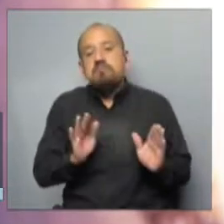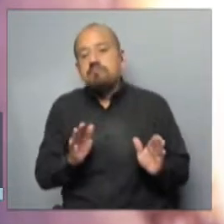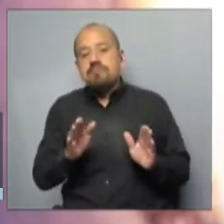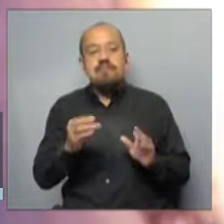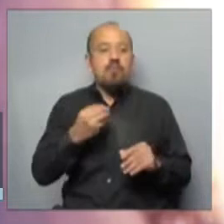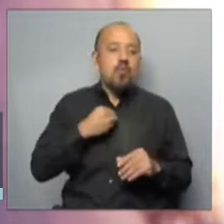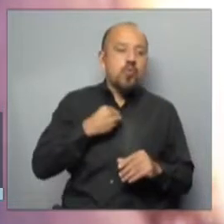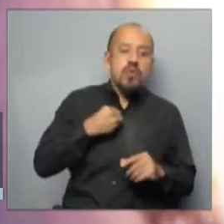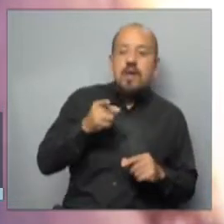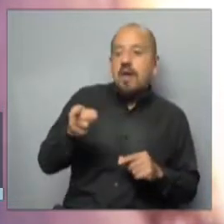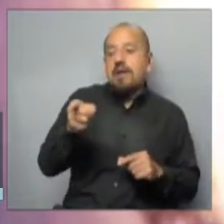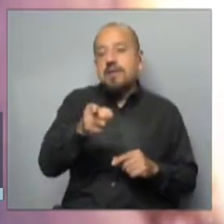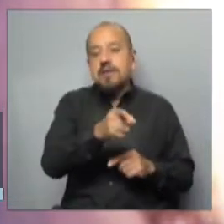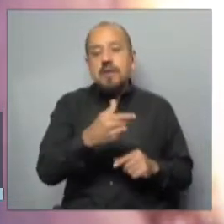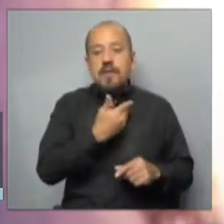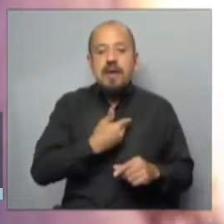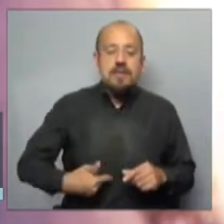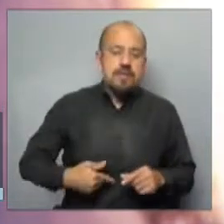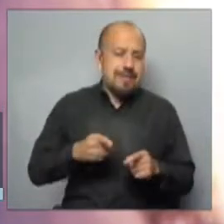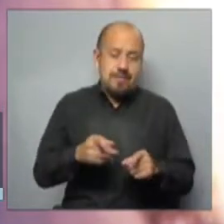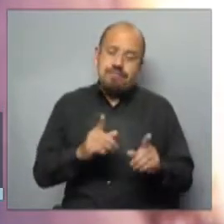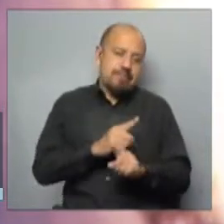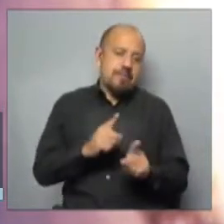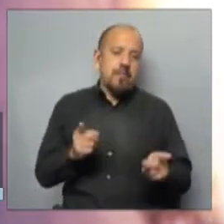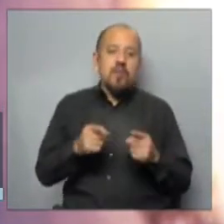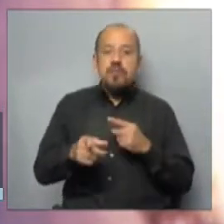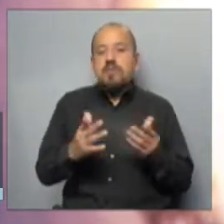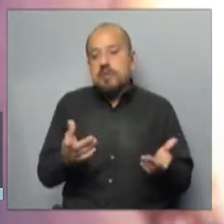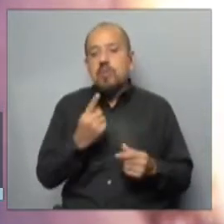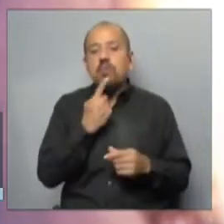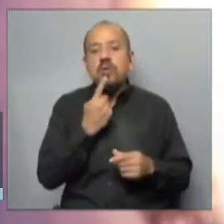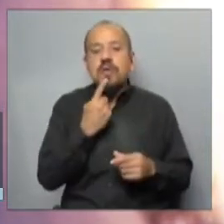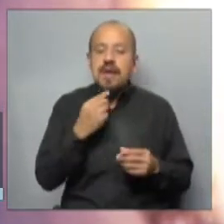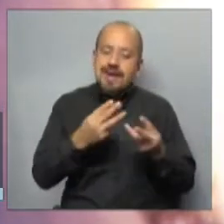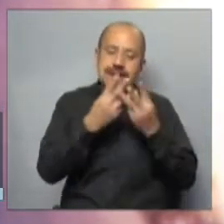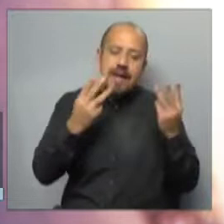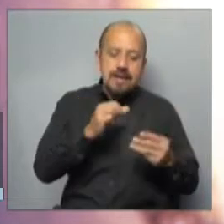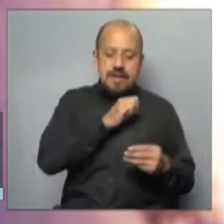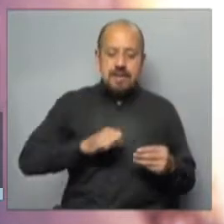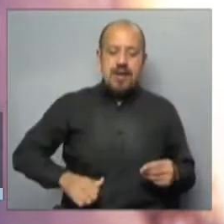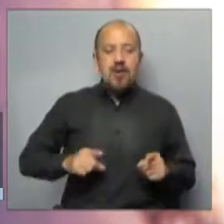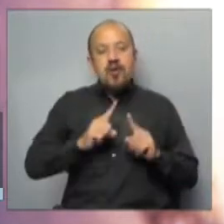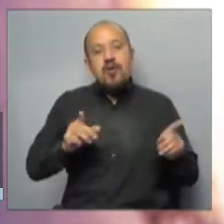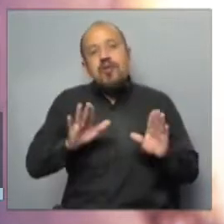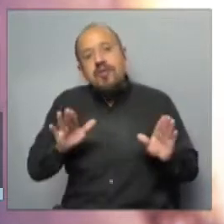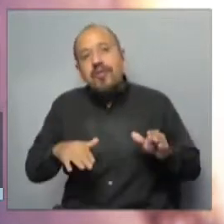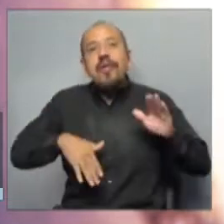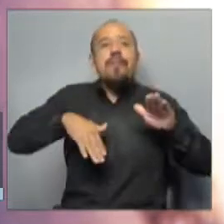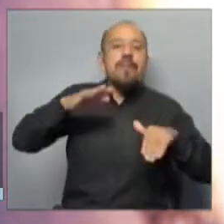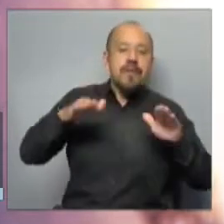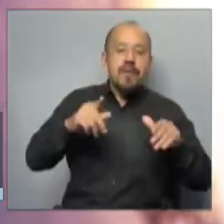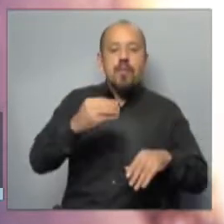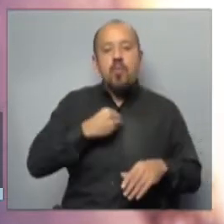de una maestra o un maestro y eso no puede estar tiene que ser una política de estado no una buena voluntad de alguien